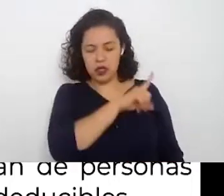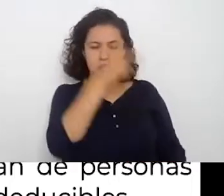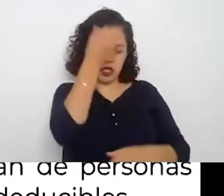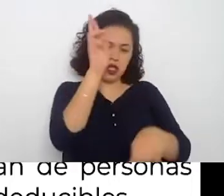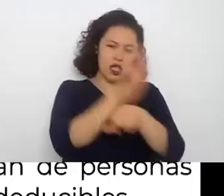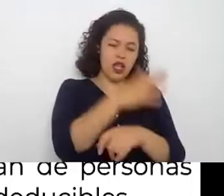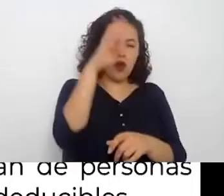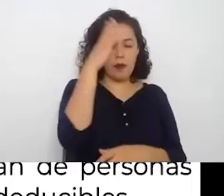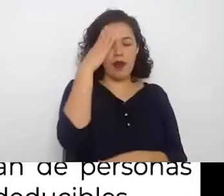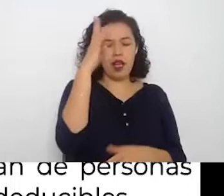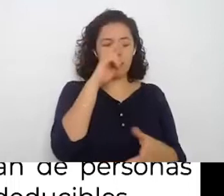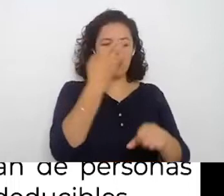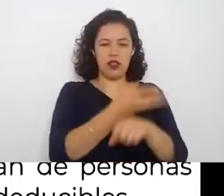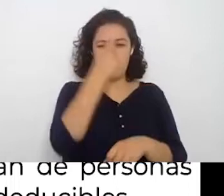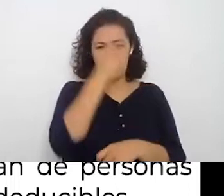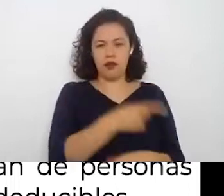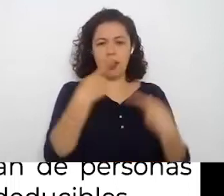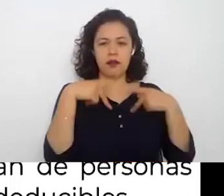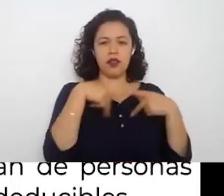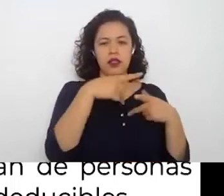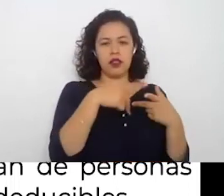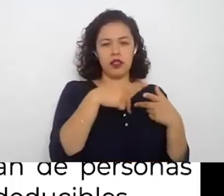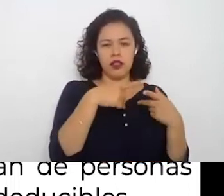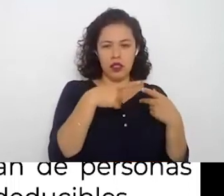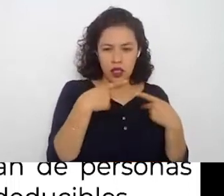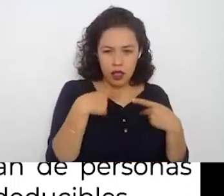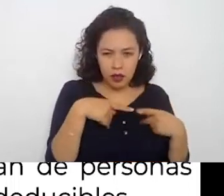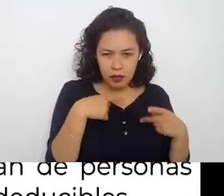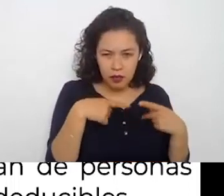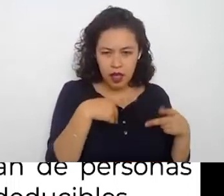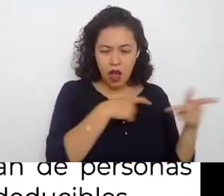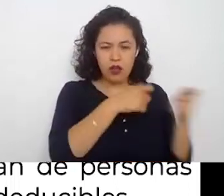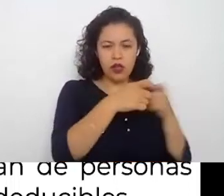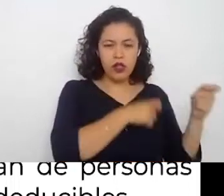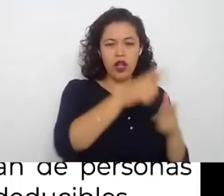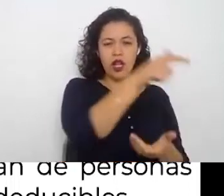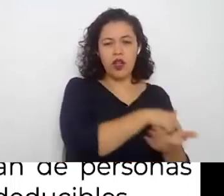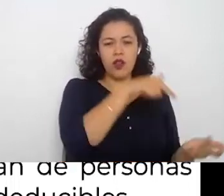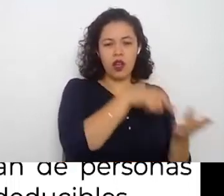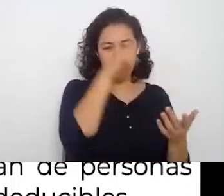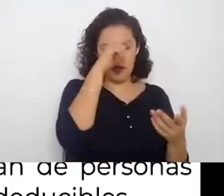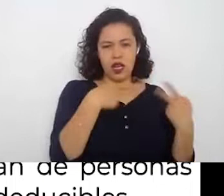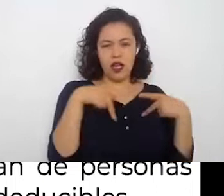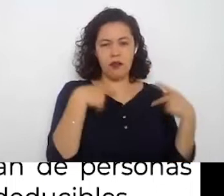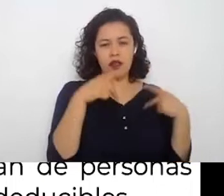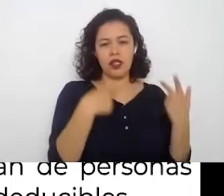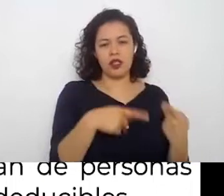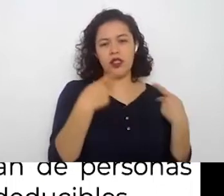Para el control y dirección de las personas moral de la organización, siempre que se tenga